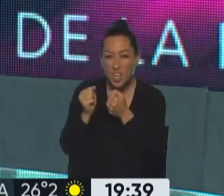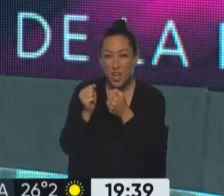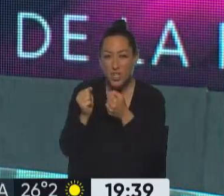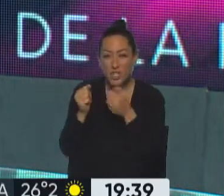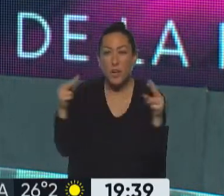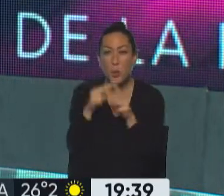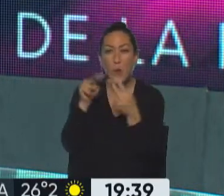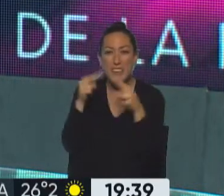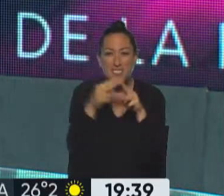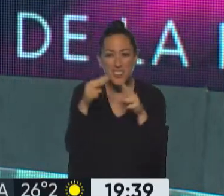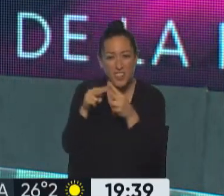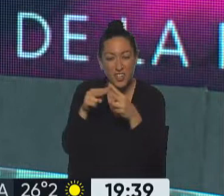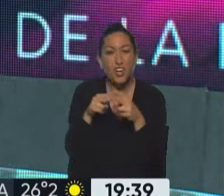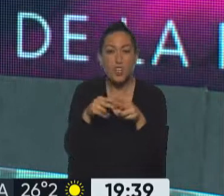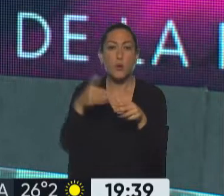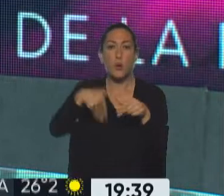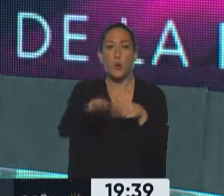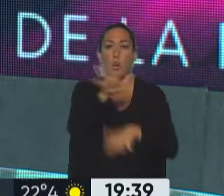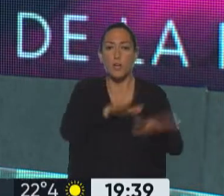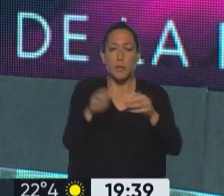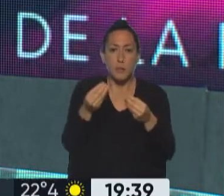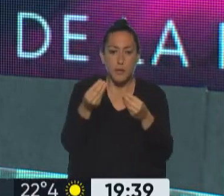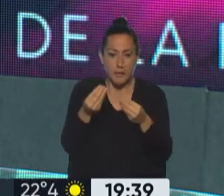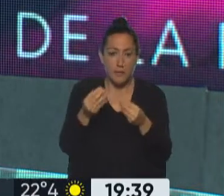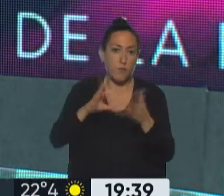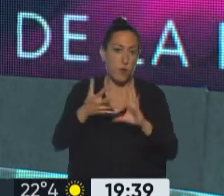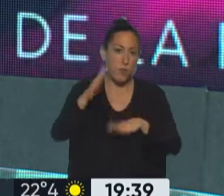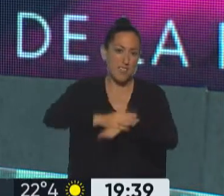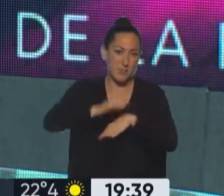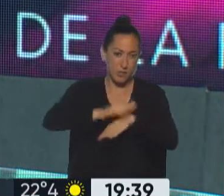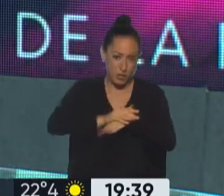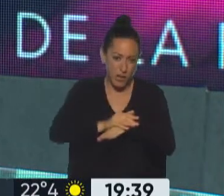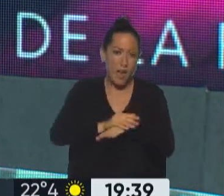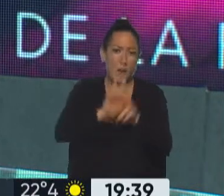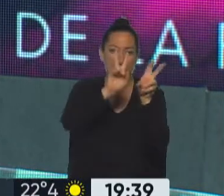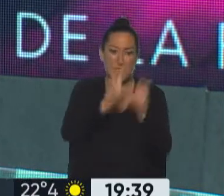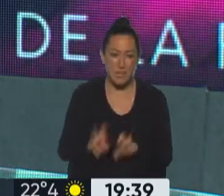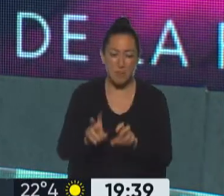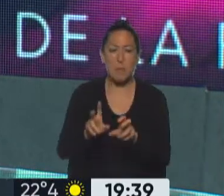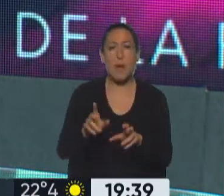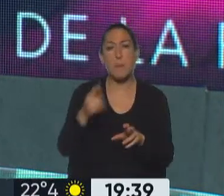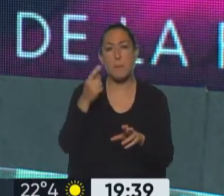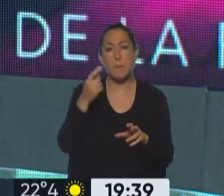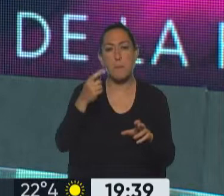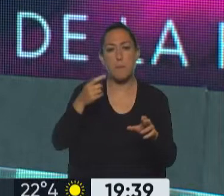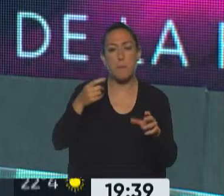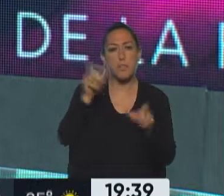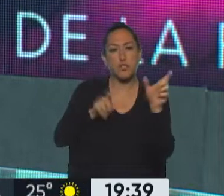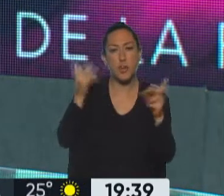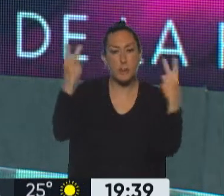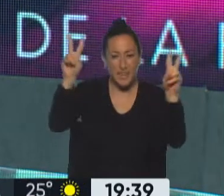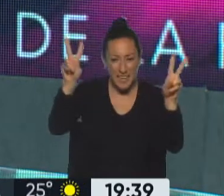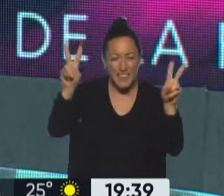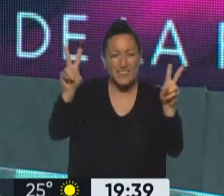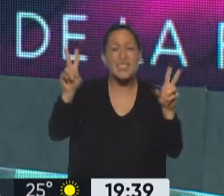de comunicar no las recomendaciones para una verdad que responsable sobre estas temáticas en los medios de comunicación ya está con nosotros miran